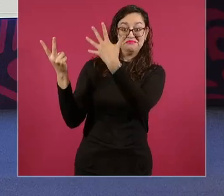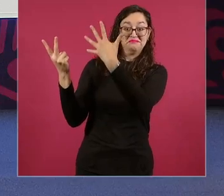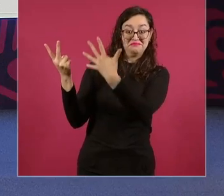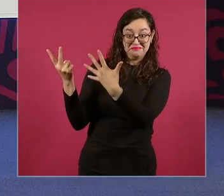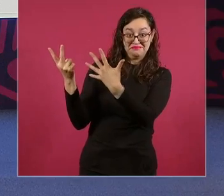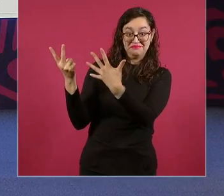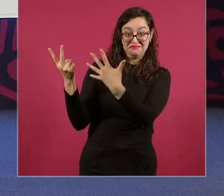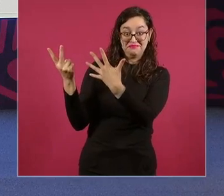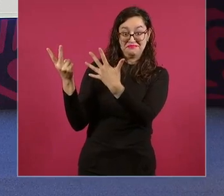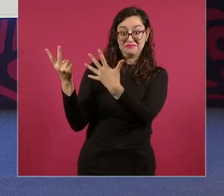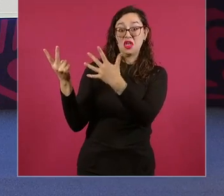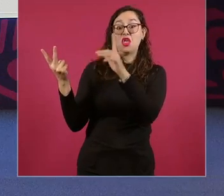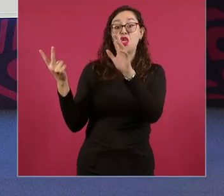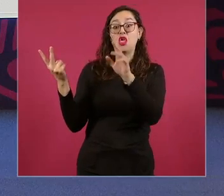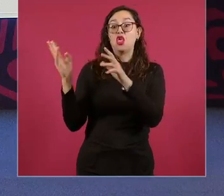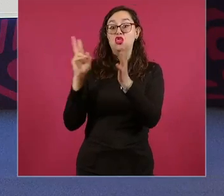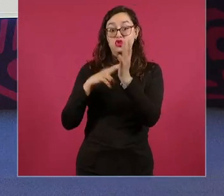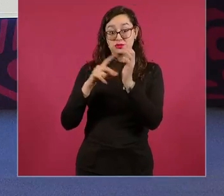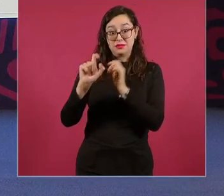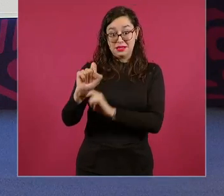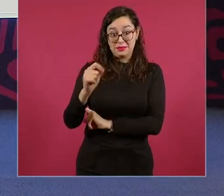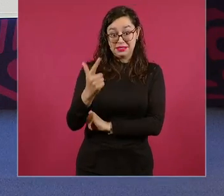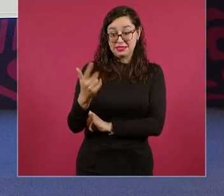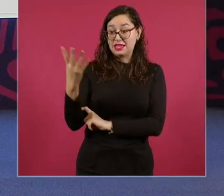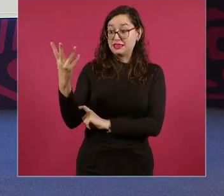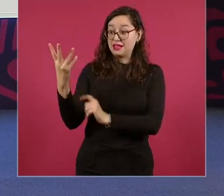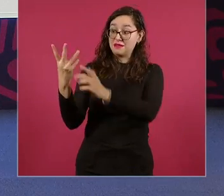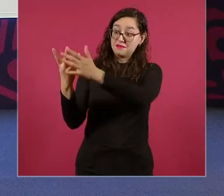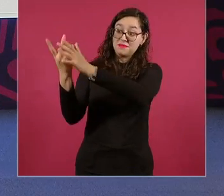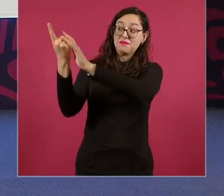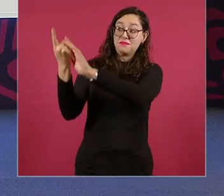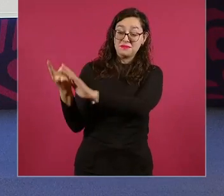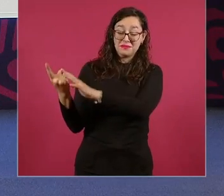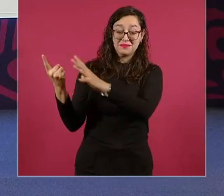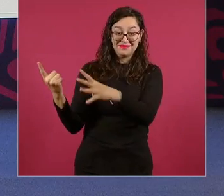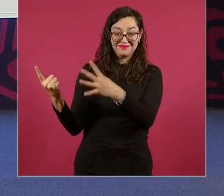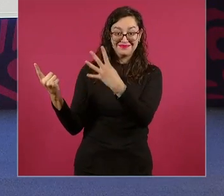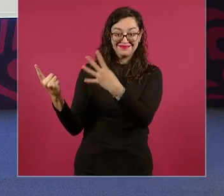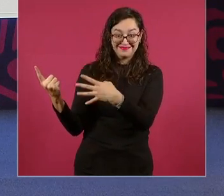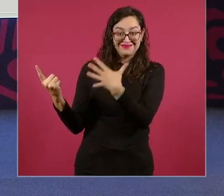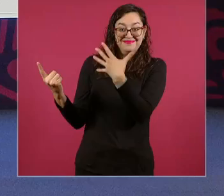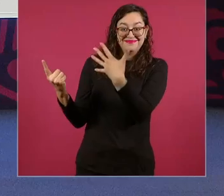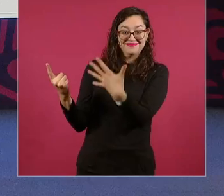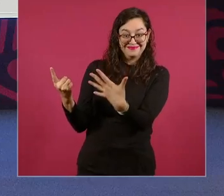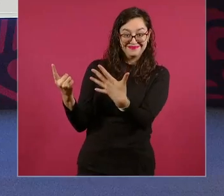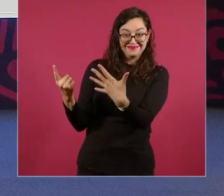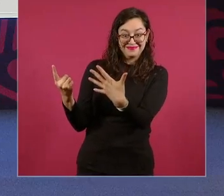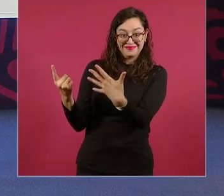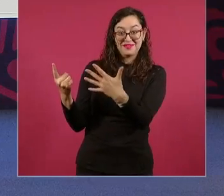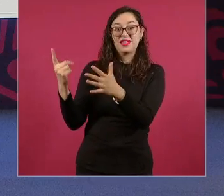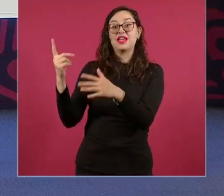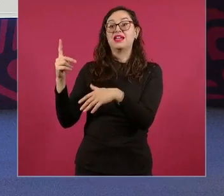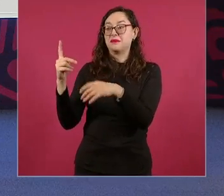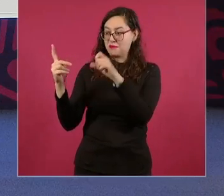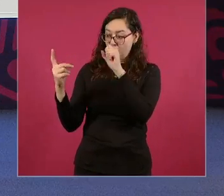Alfredo Gutiérrez Ortiz Mena sale en noviembre del 27 y Alberto Pérez Dayán sale en noviembre del 27. Esto